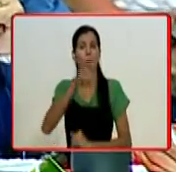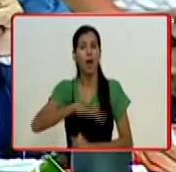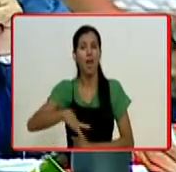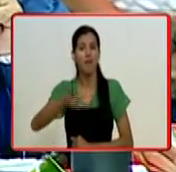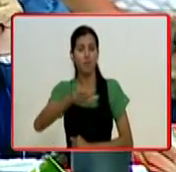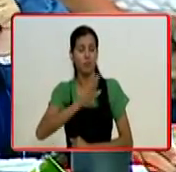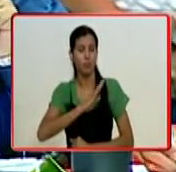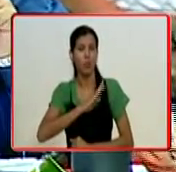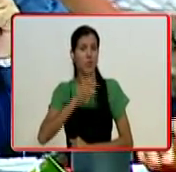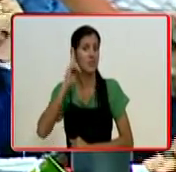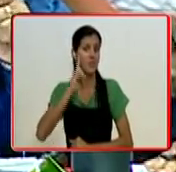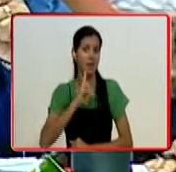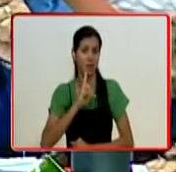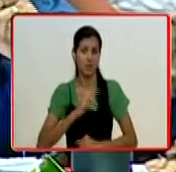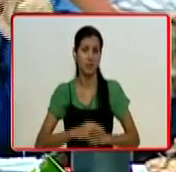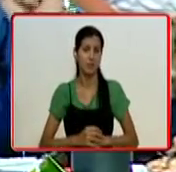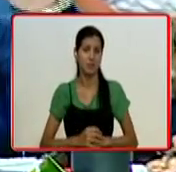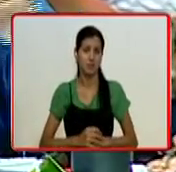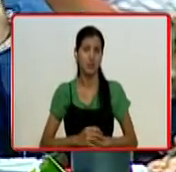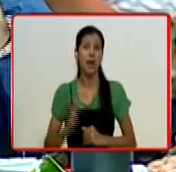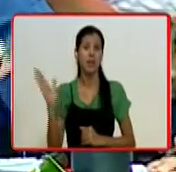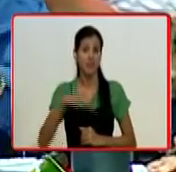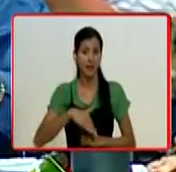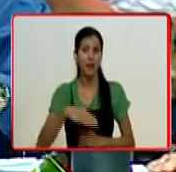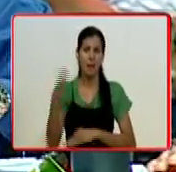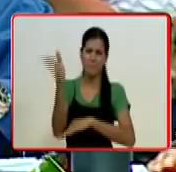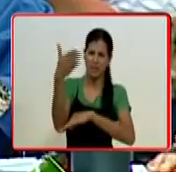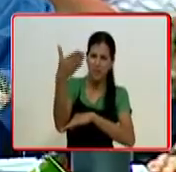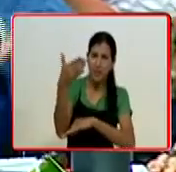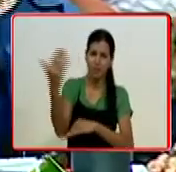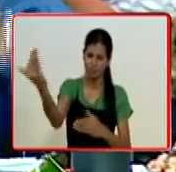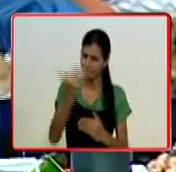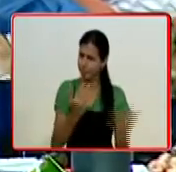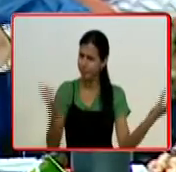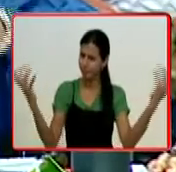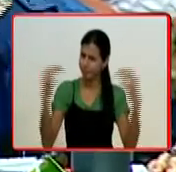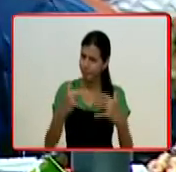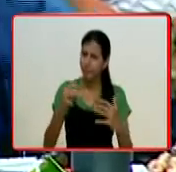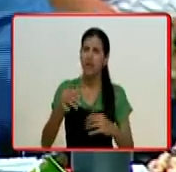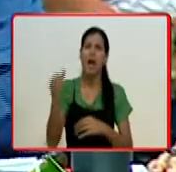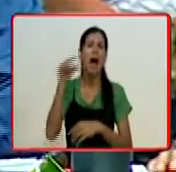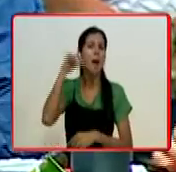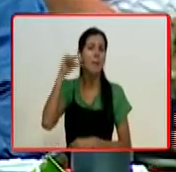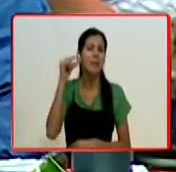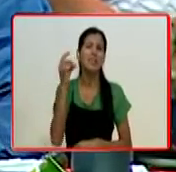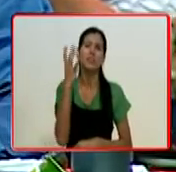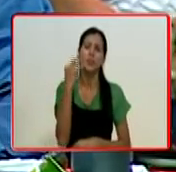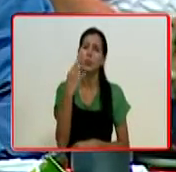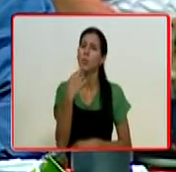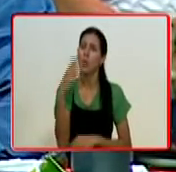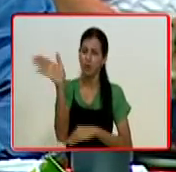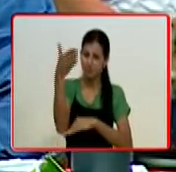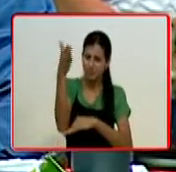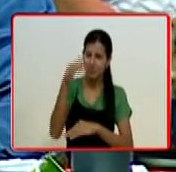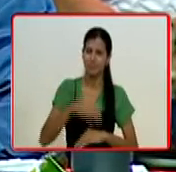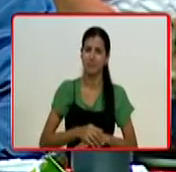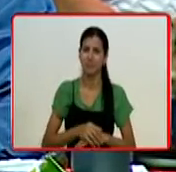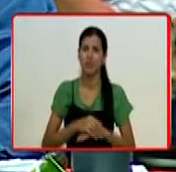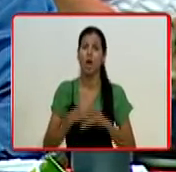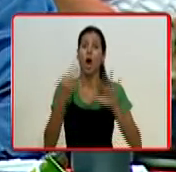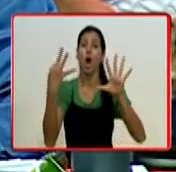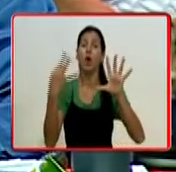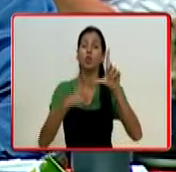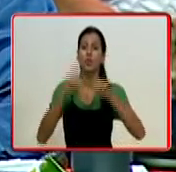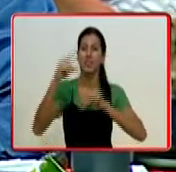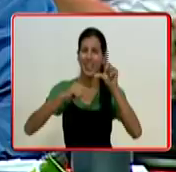Bolívar. Tráiganse sus banderas amarilla, azul y roja con sus